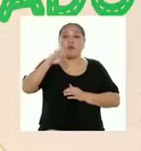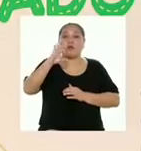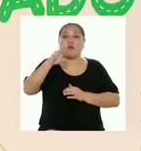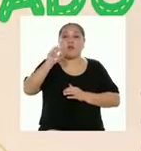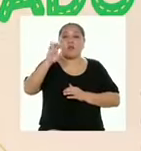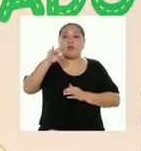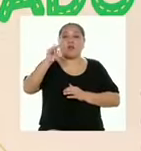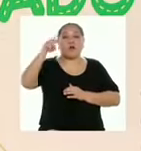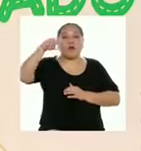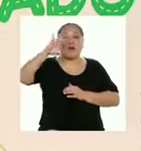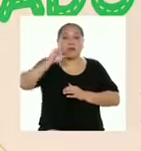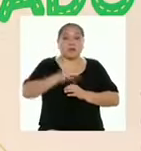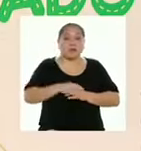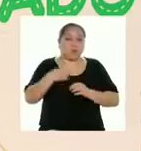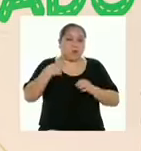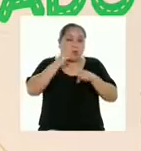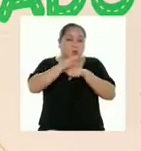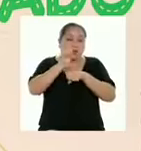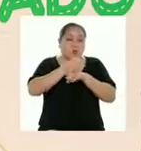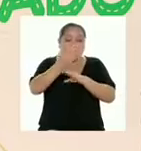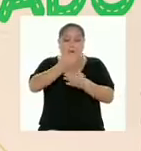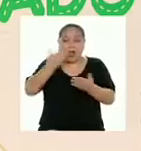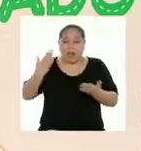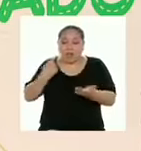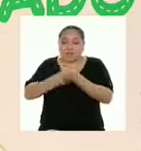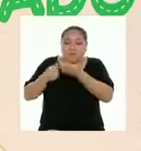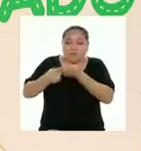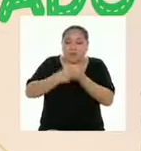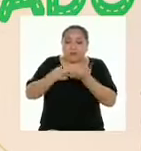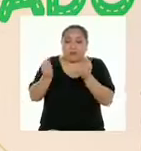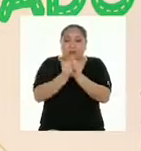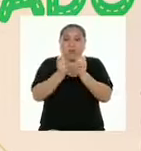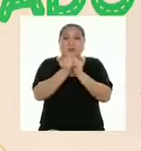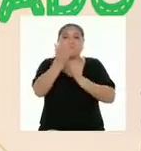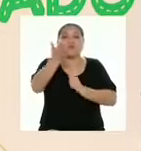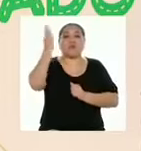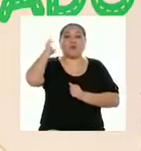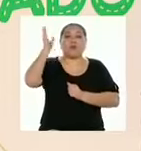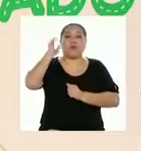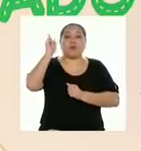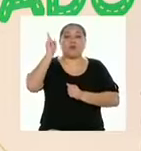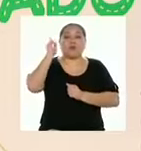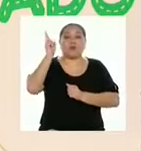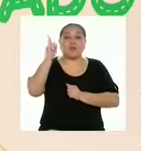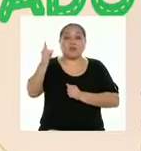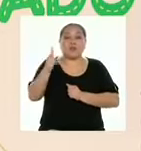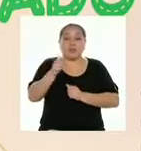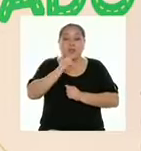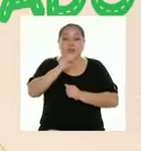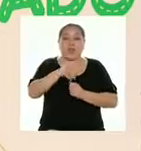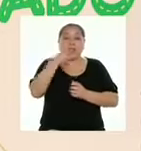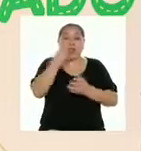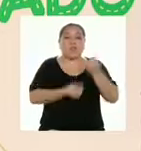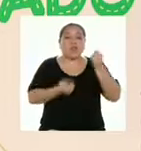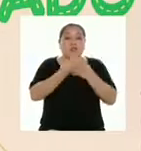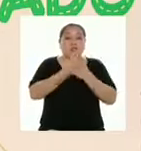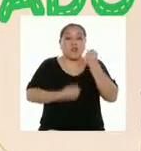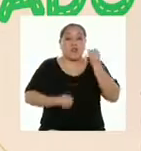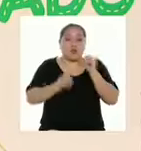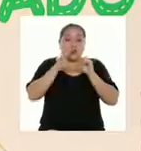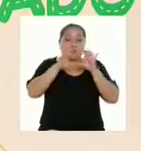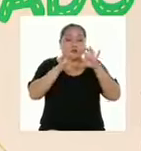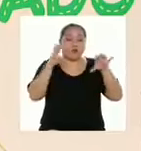Les recomiendo que antes coordinen con su maestra o maestro si es conveniente que hagan los dos gráficos en uno o